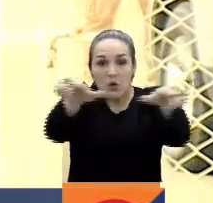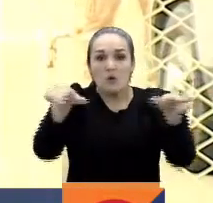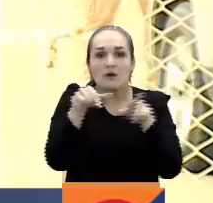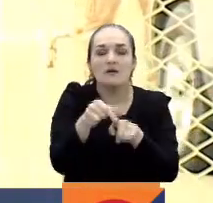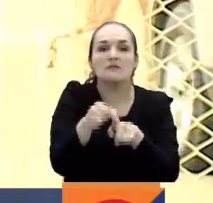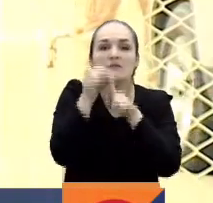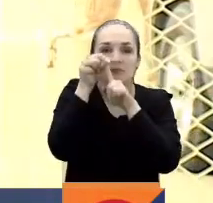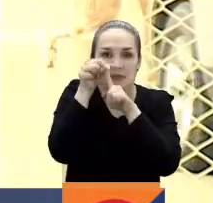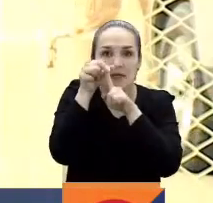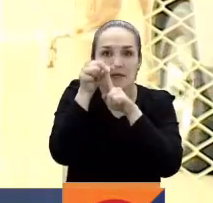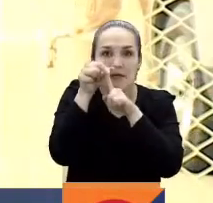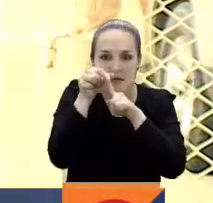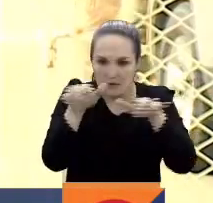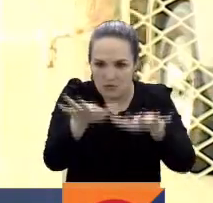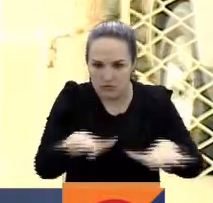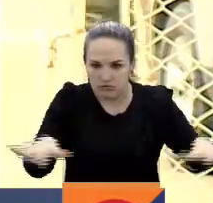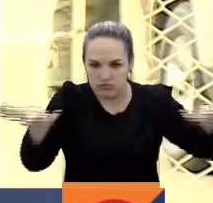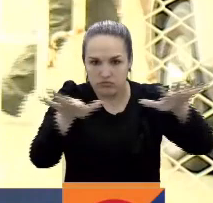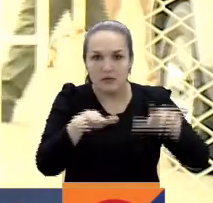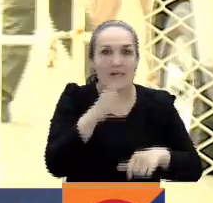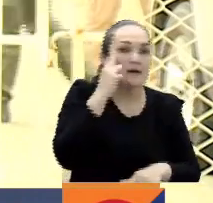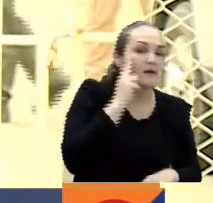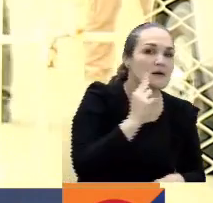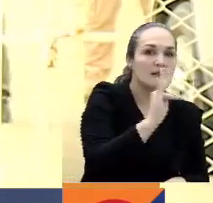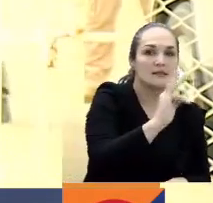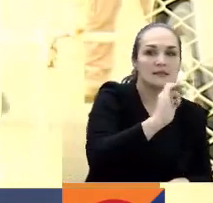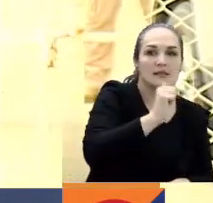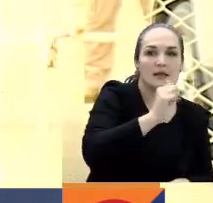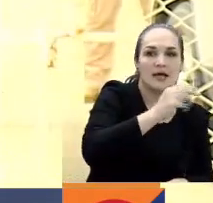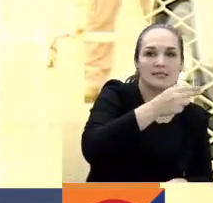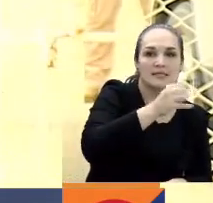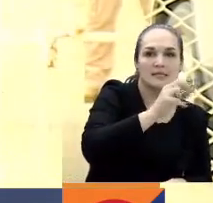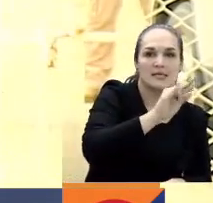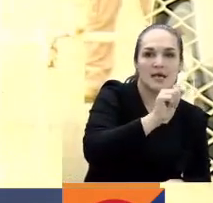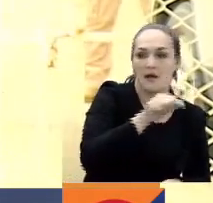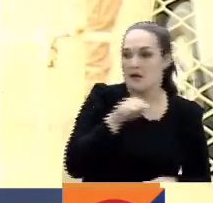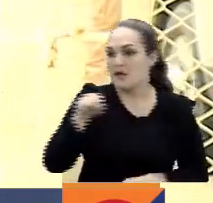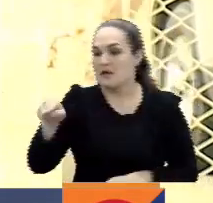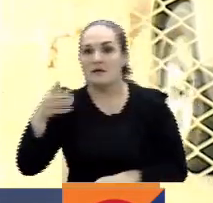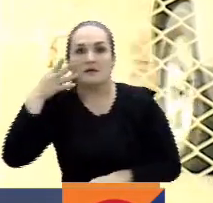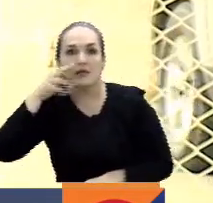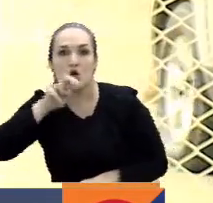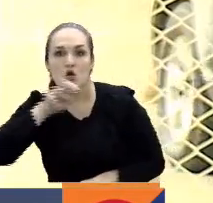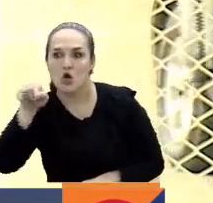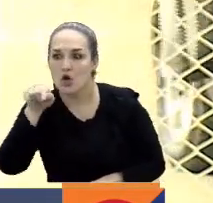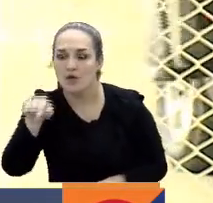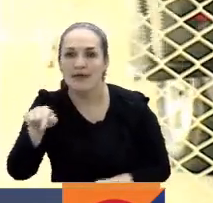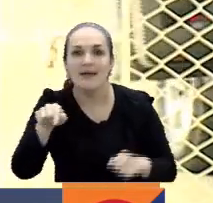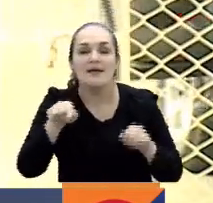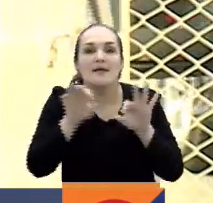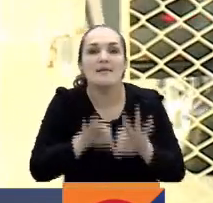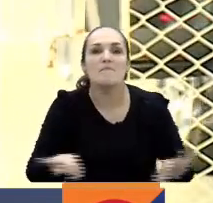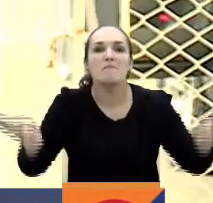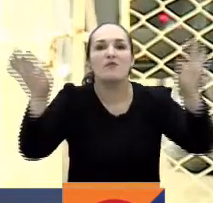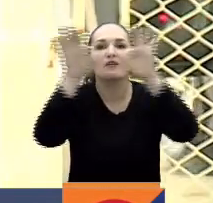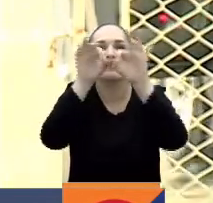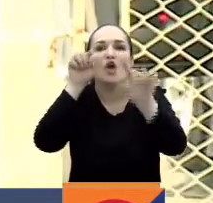especial entre el Táchira y norte de Santander para que sea plataforma de la